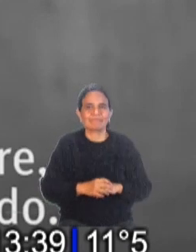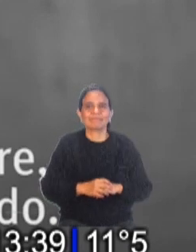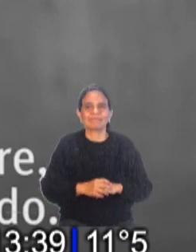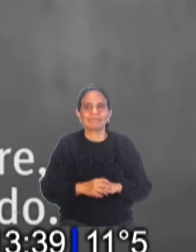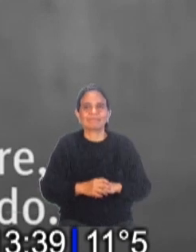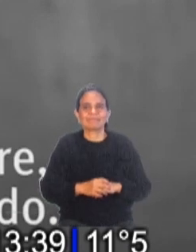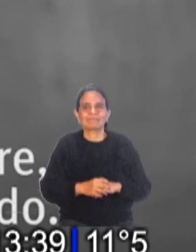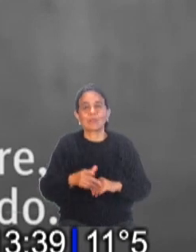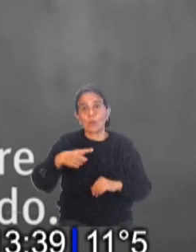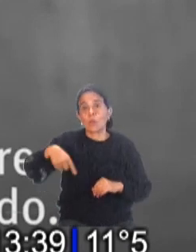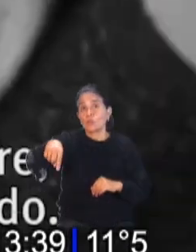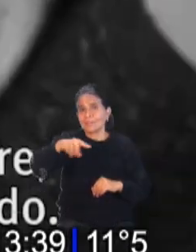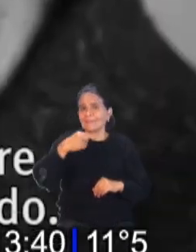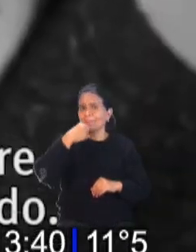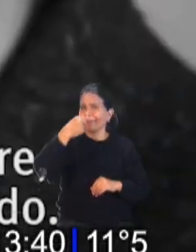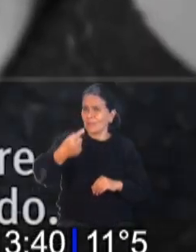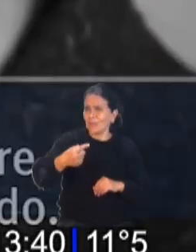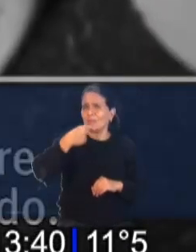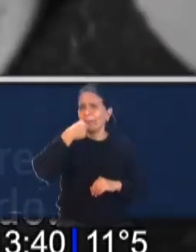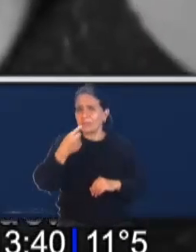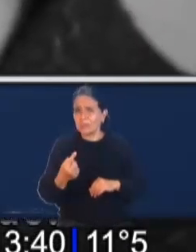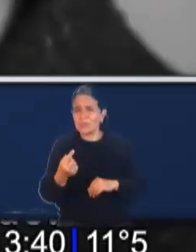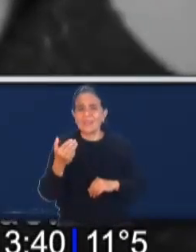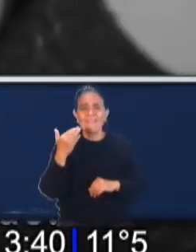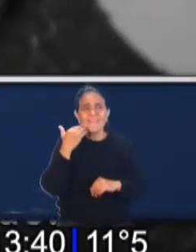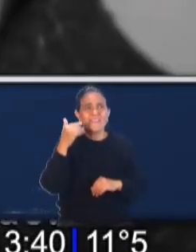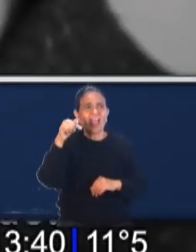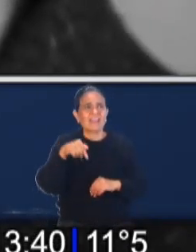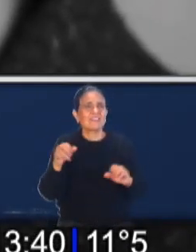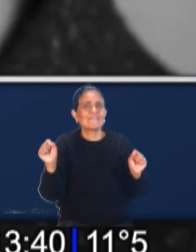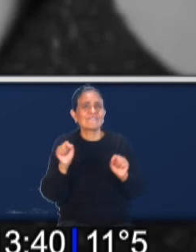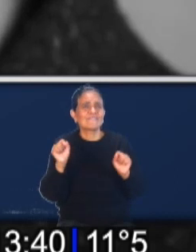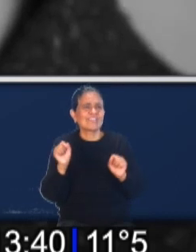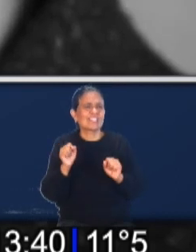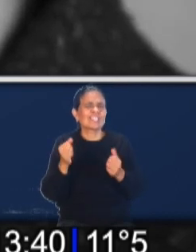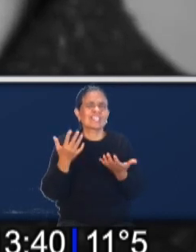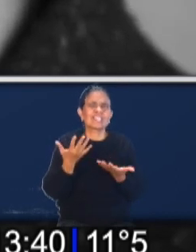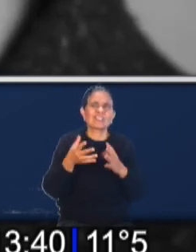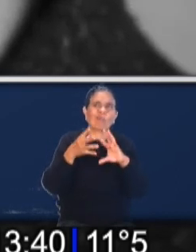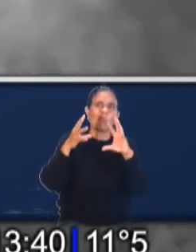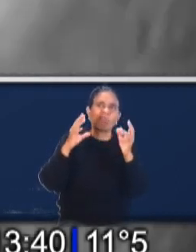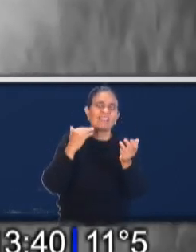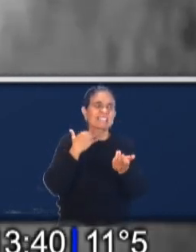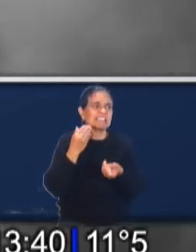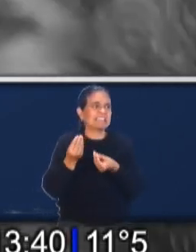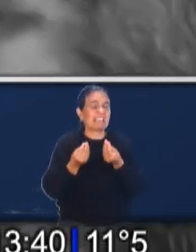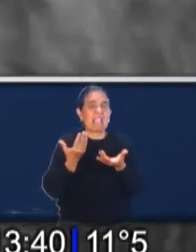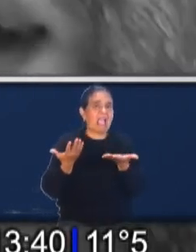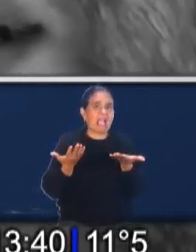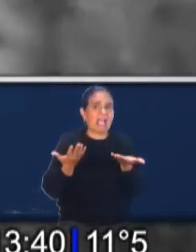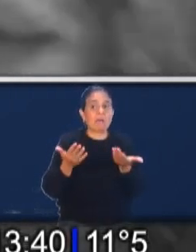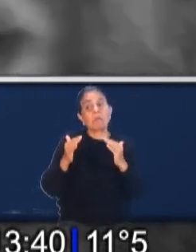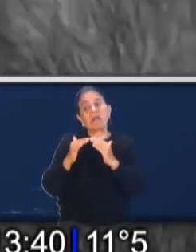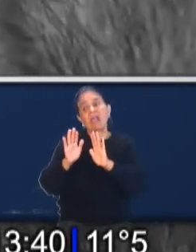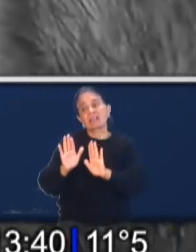Y seguramente ustedes se preguntarán, ¿qué haremos una tarde tan fría, tan gris? Y muchos dirán, nos quedamos en casa. Pero no, nosotros